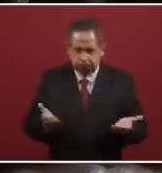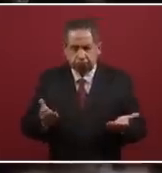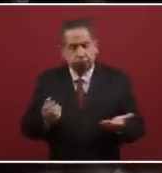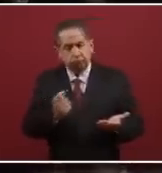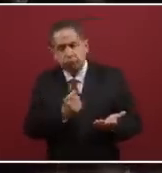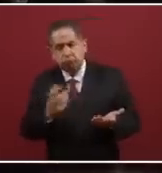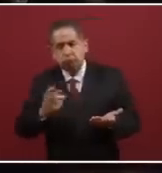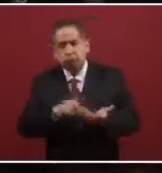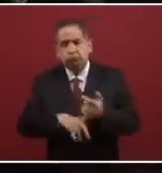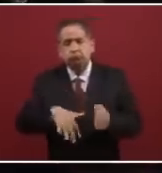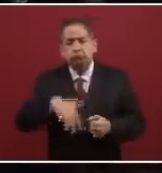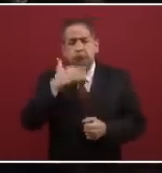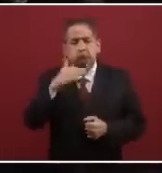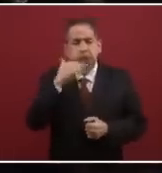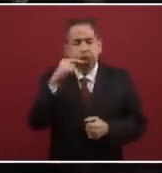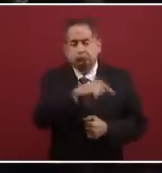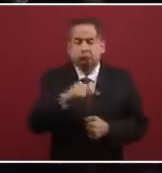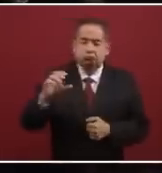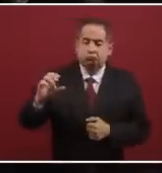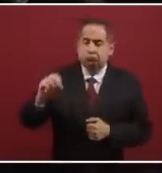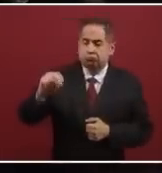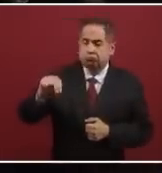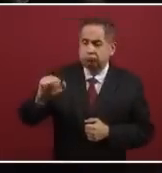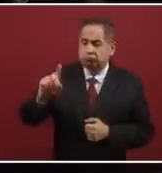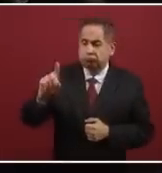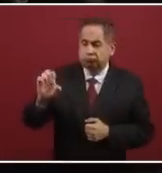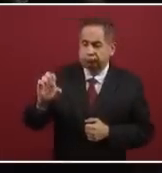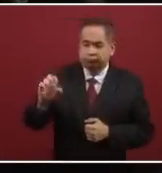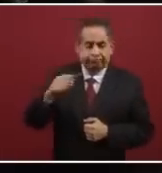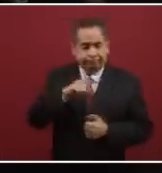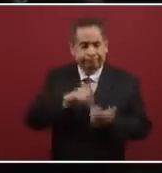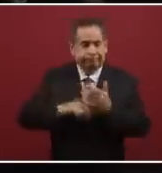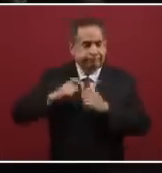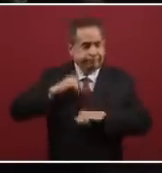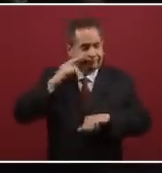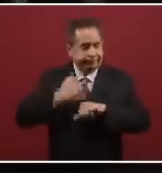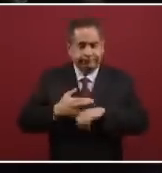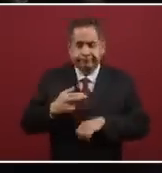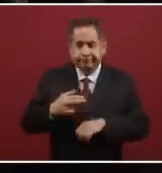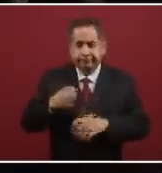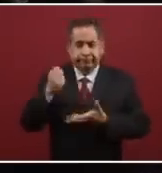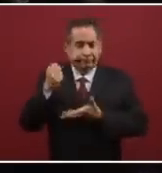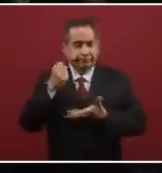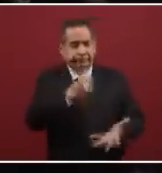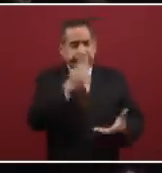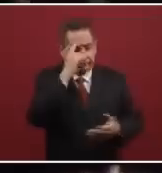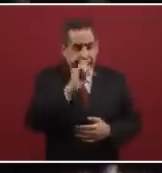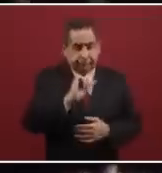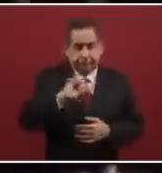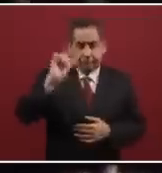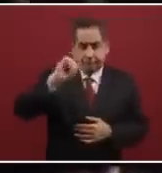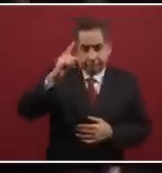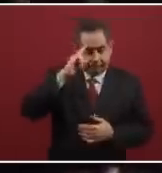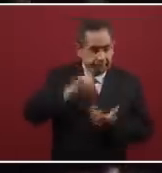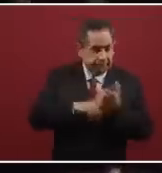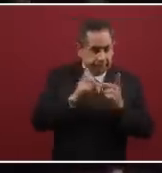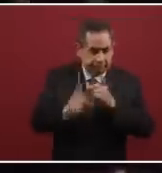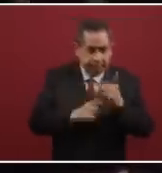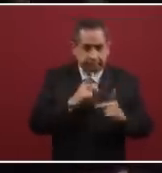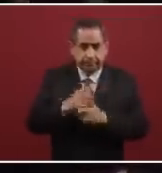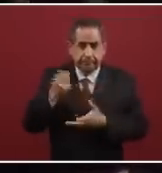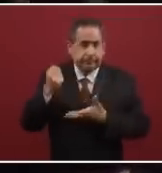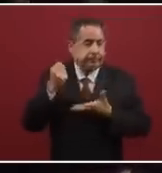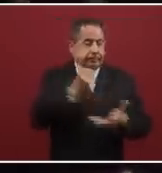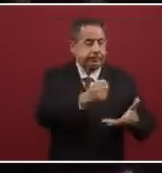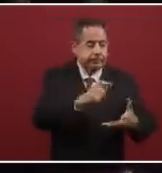esquema de corrupción en la CONADE. Los servidores públicos que manejan los recursos del Fondo para el Alto Rendimiento, es decir, el dinero con el